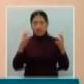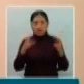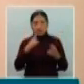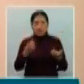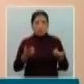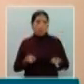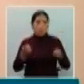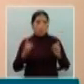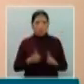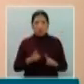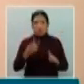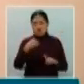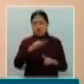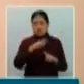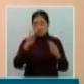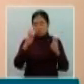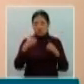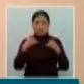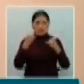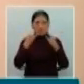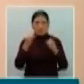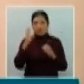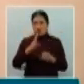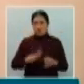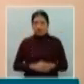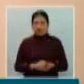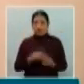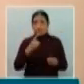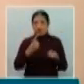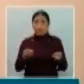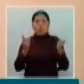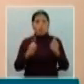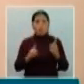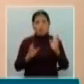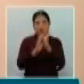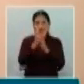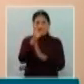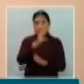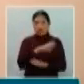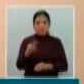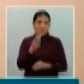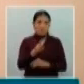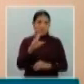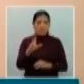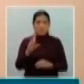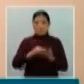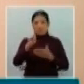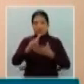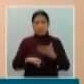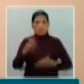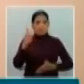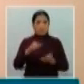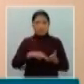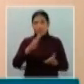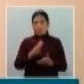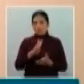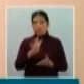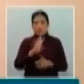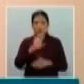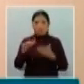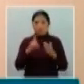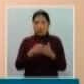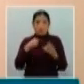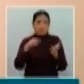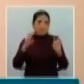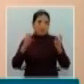¿cuándo vamos a entregar los datos? Al realizarse el censo el 23 de marzo del 2024, nosotros